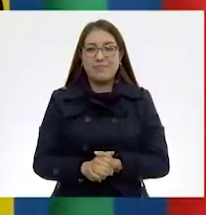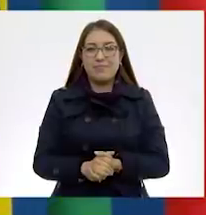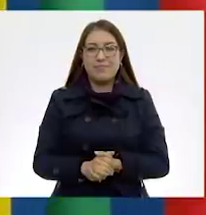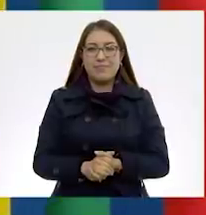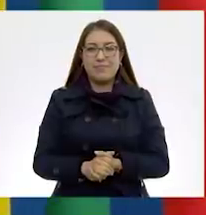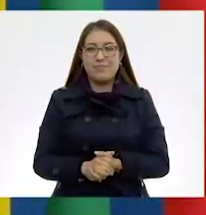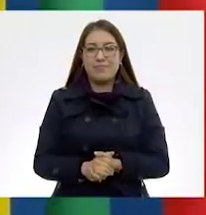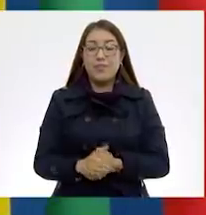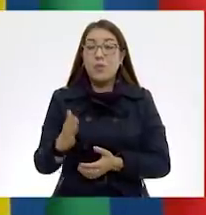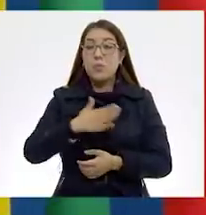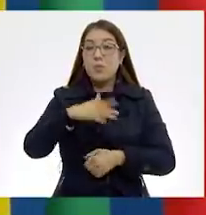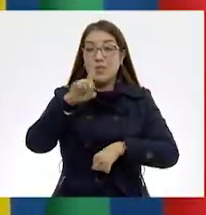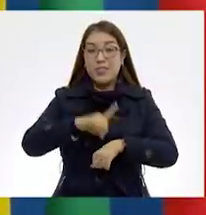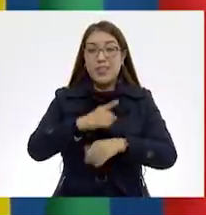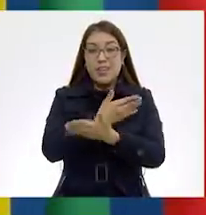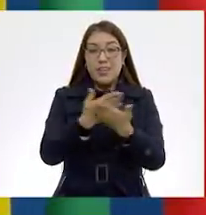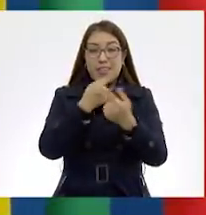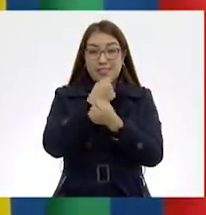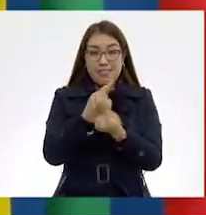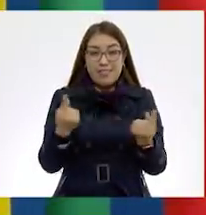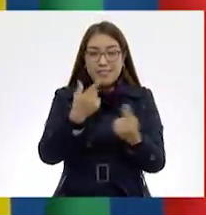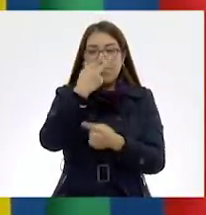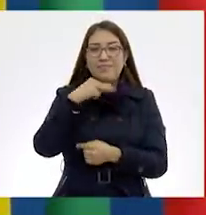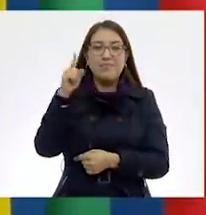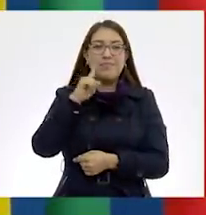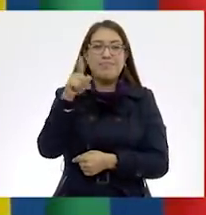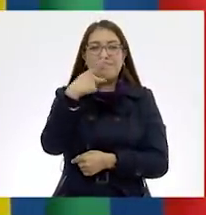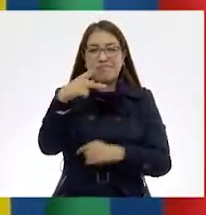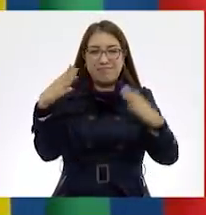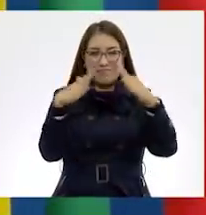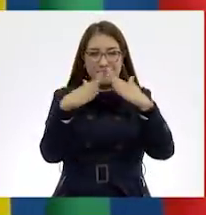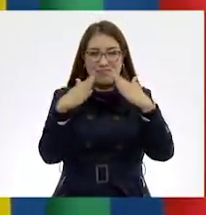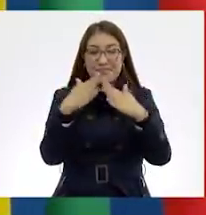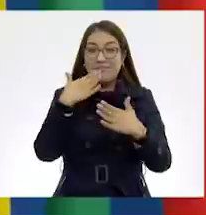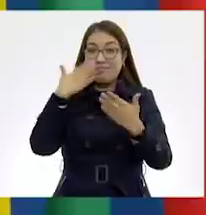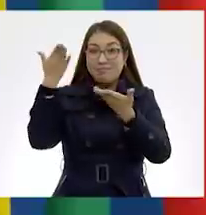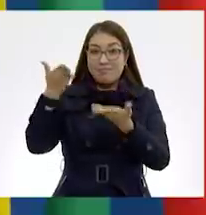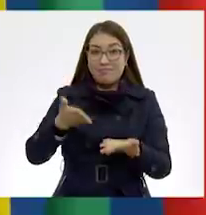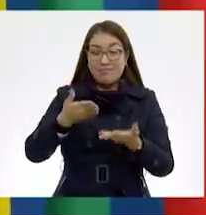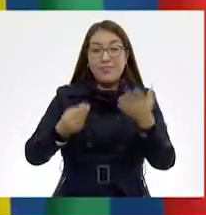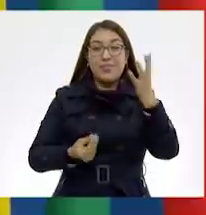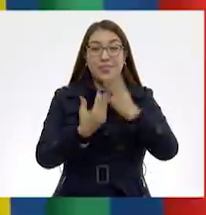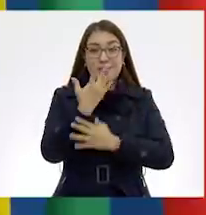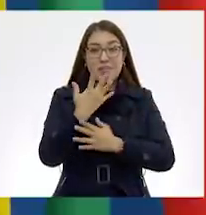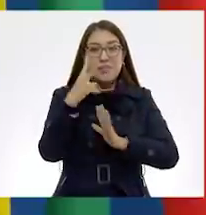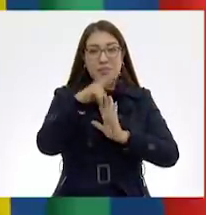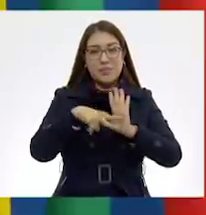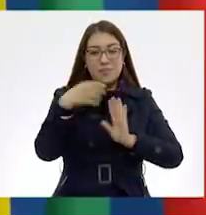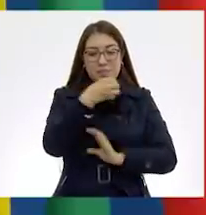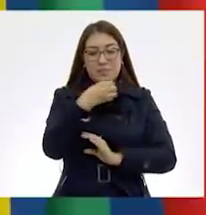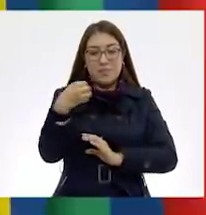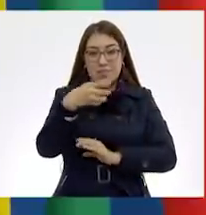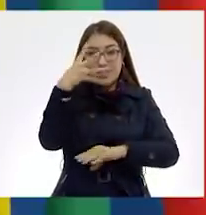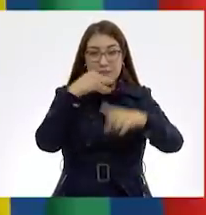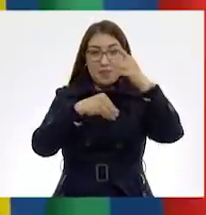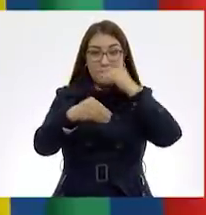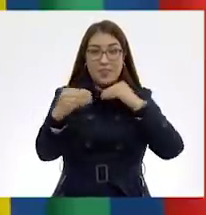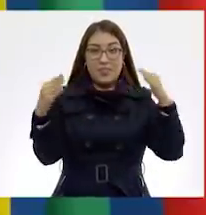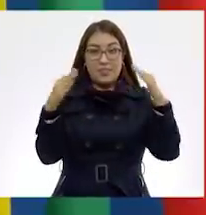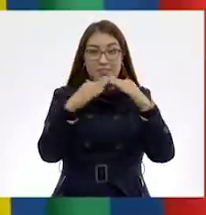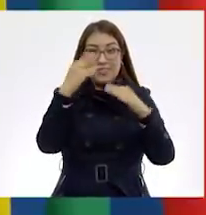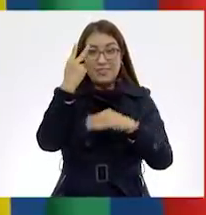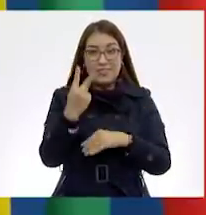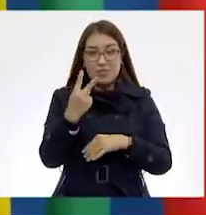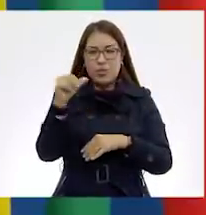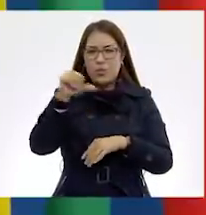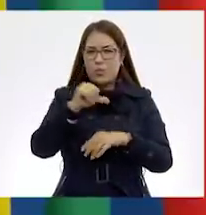Buen día, niños y niñas que se encuentran en casa. Bienvenidos a un nuevo programa de Aprende en Casa 2, en donde daremos